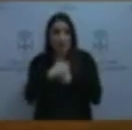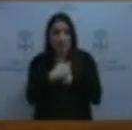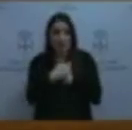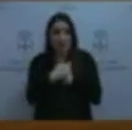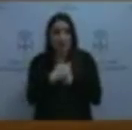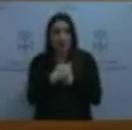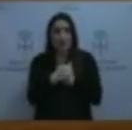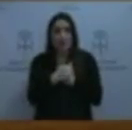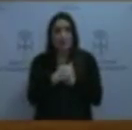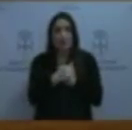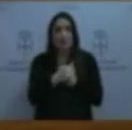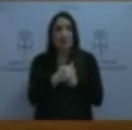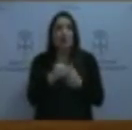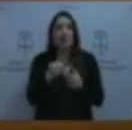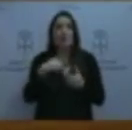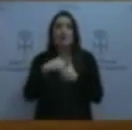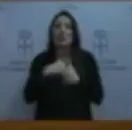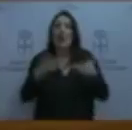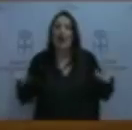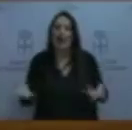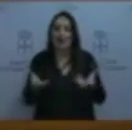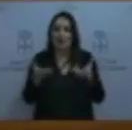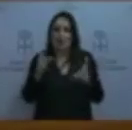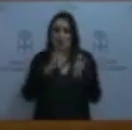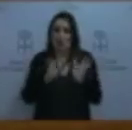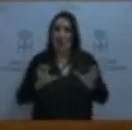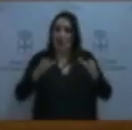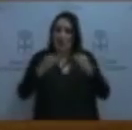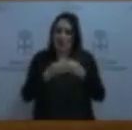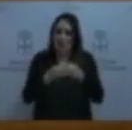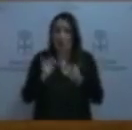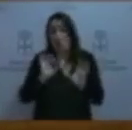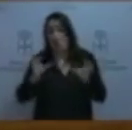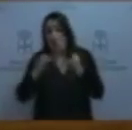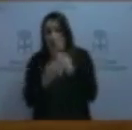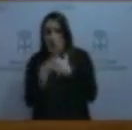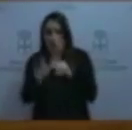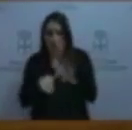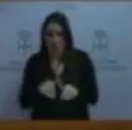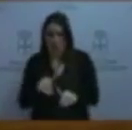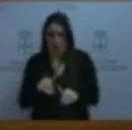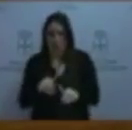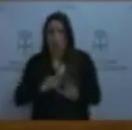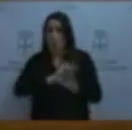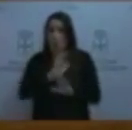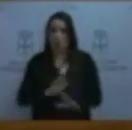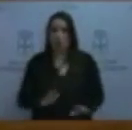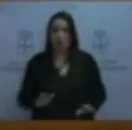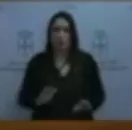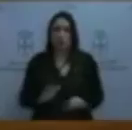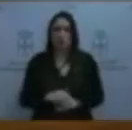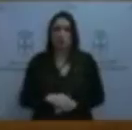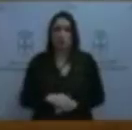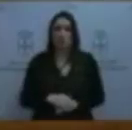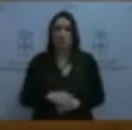la participación activa en las asambleas y en las reuniones convocadas. Por último, es